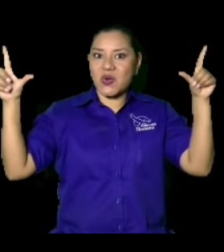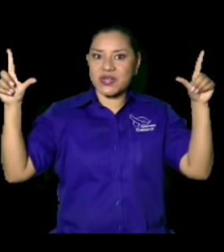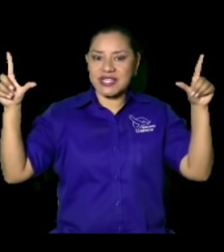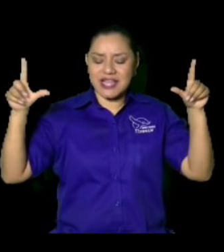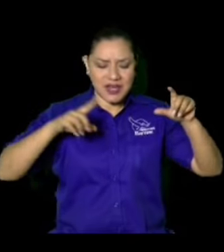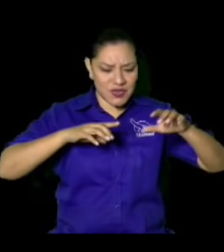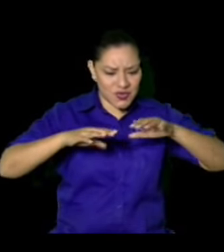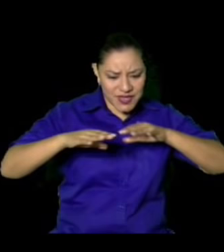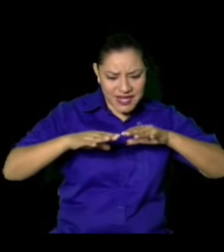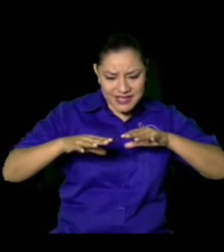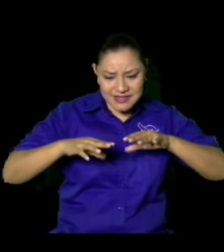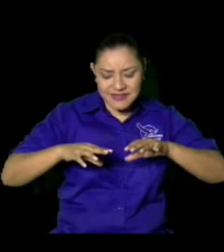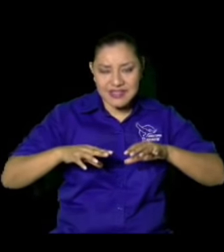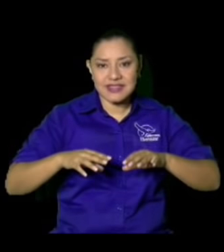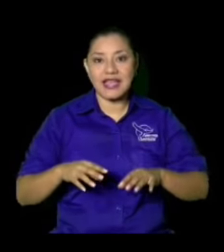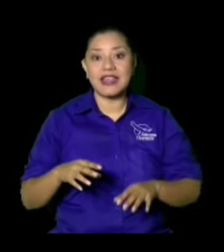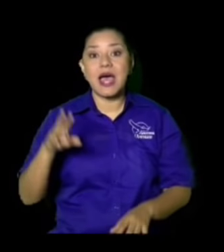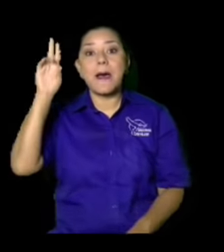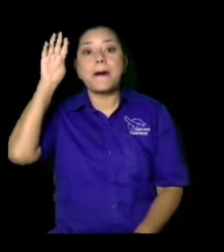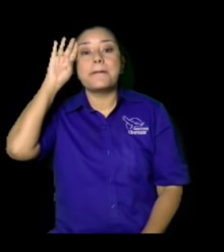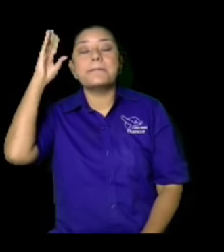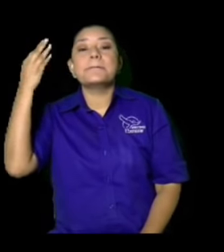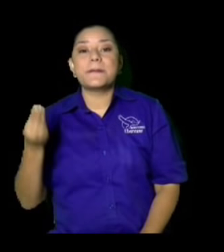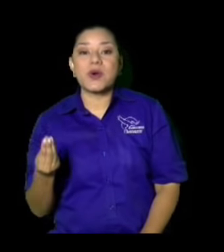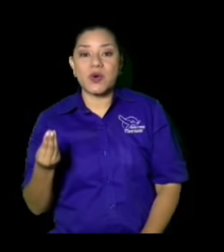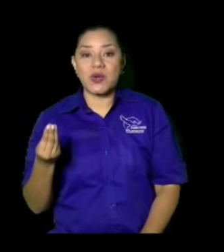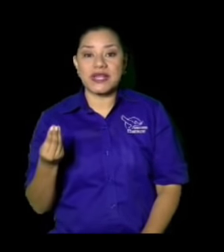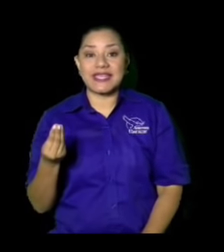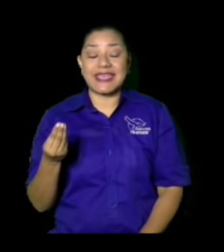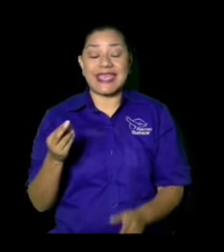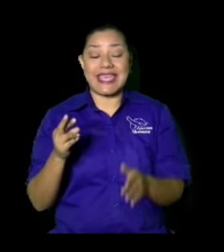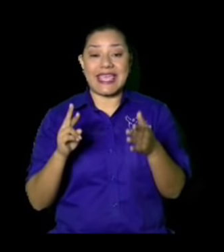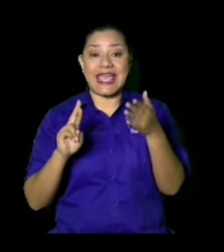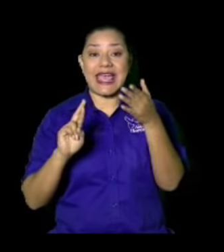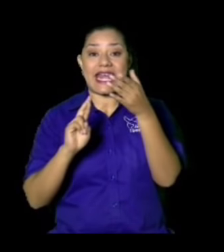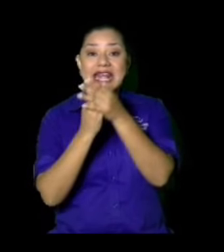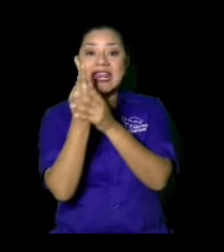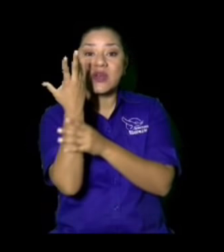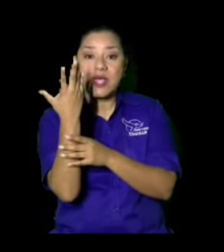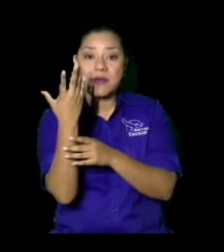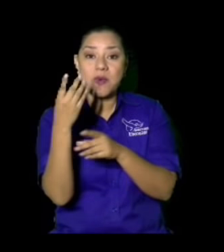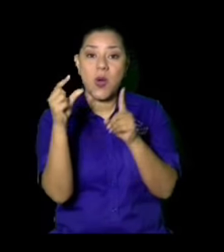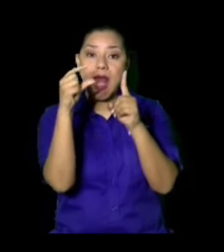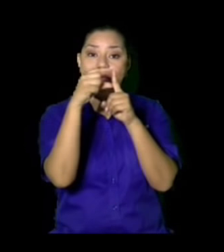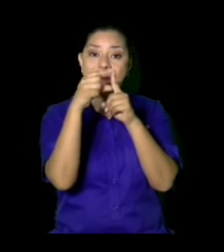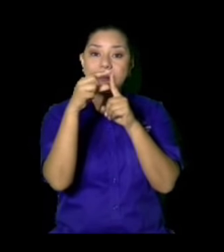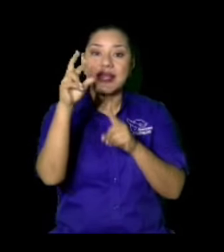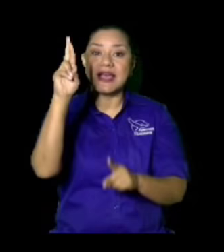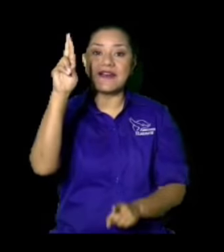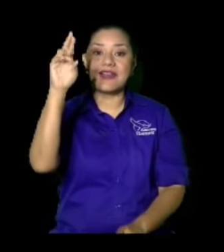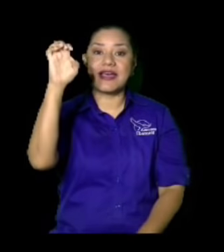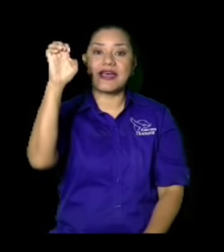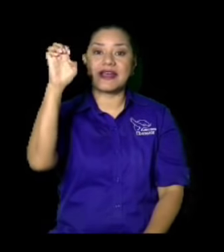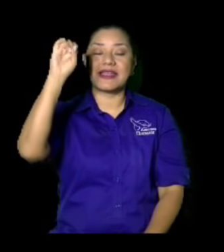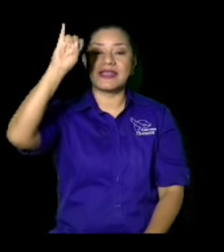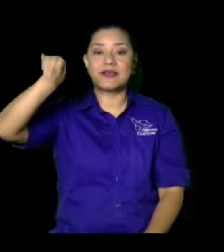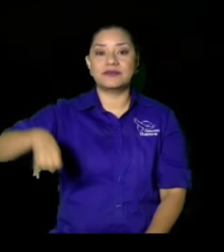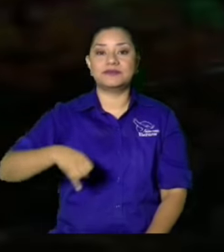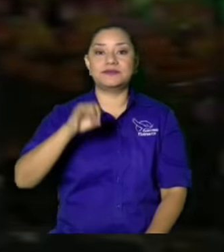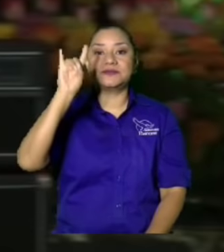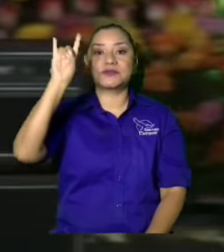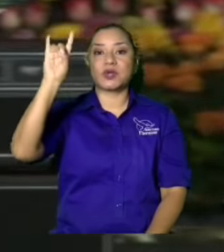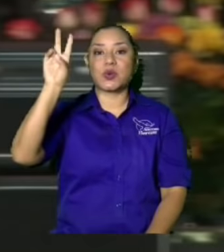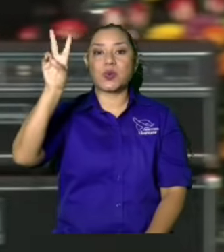del renuevo, hermano, porque rejuvenecer también es renuevo. Le da gloria a Dios. Hay cosas que tienen que rejuvenecer en